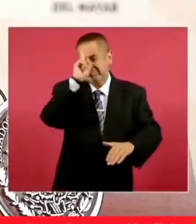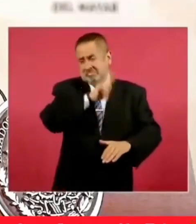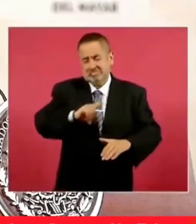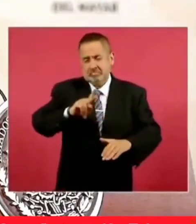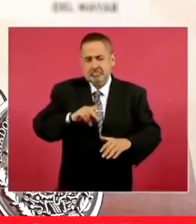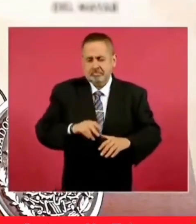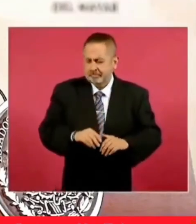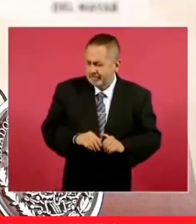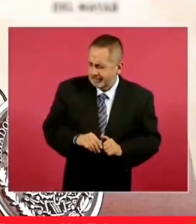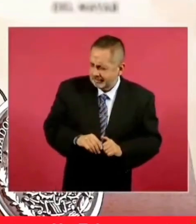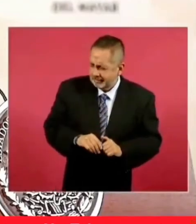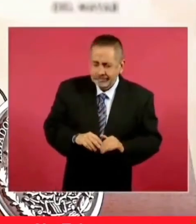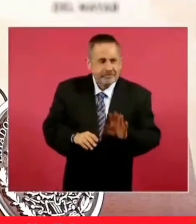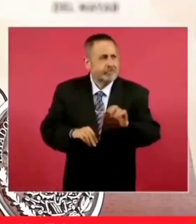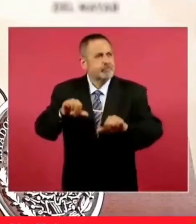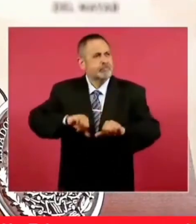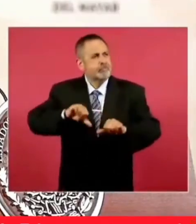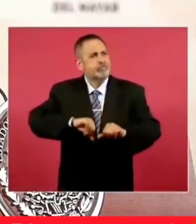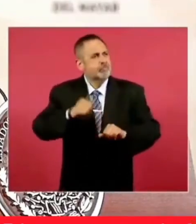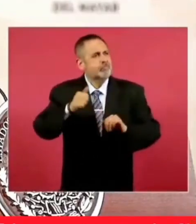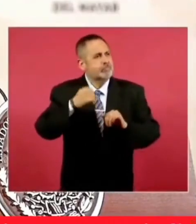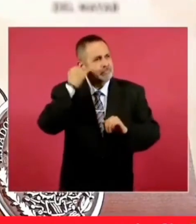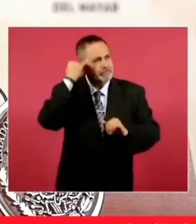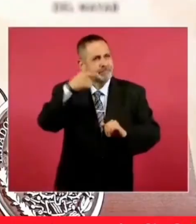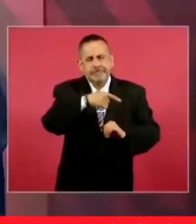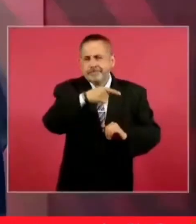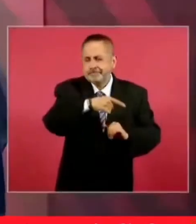pero hoy sacó otra.